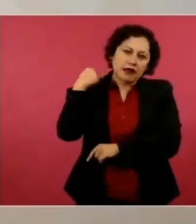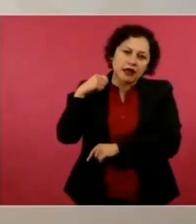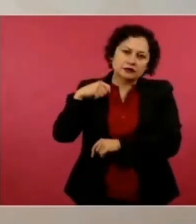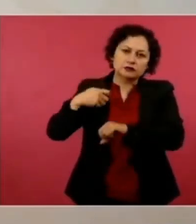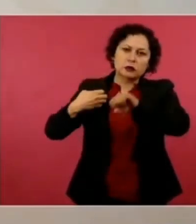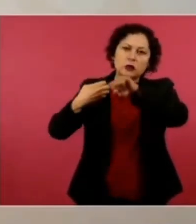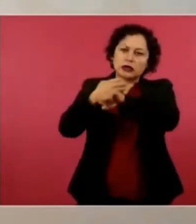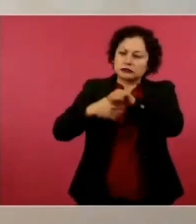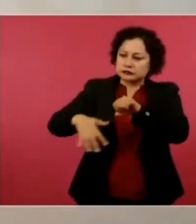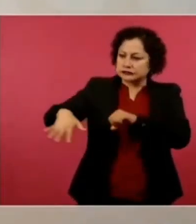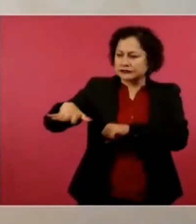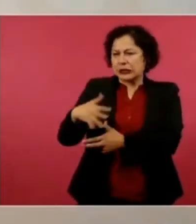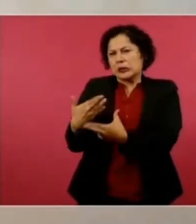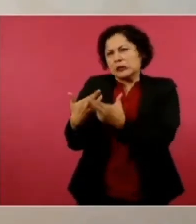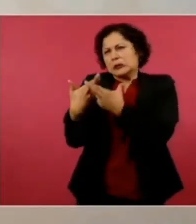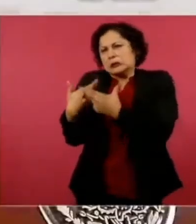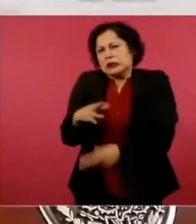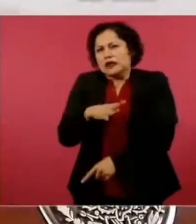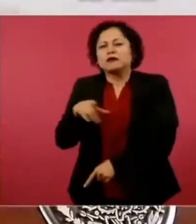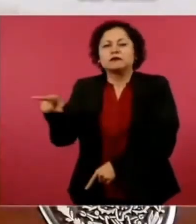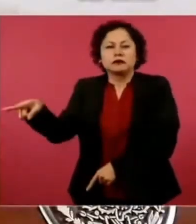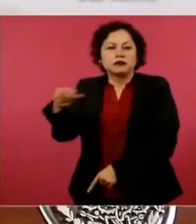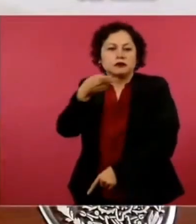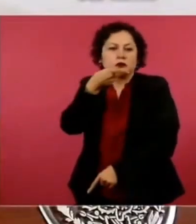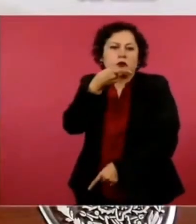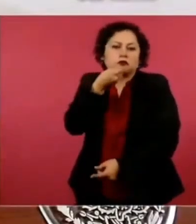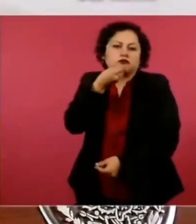orador, don Serafín.